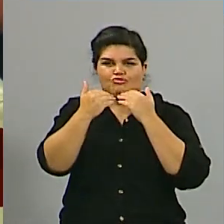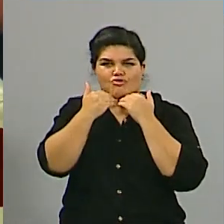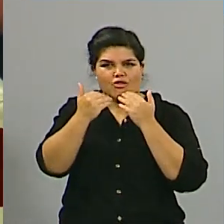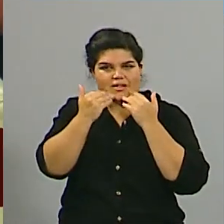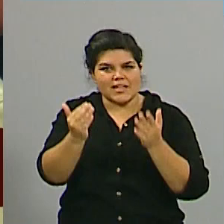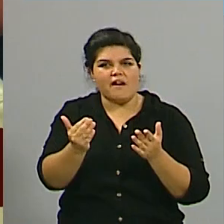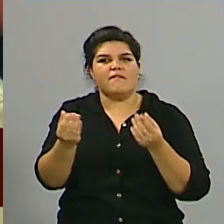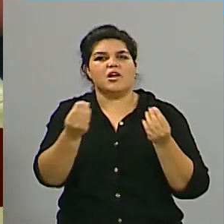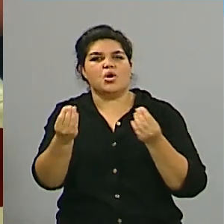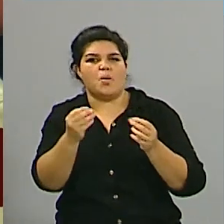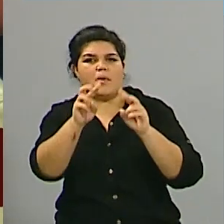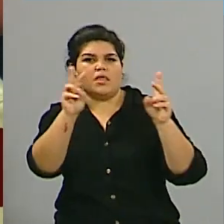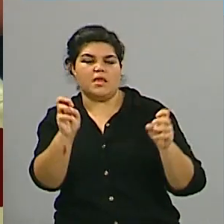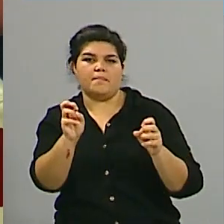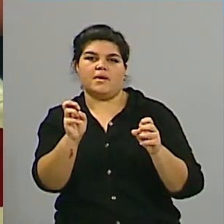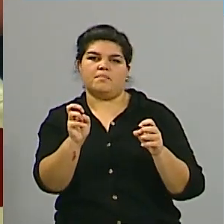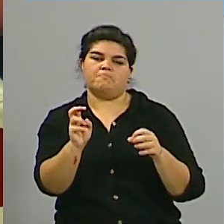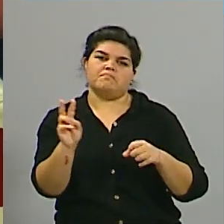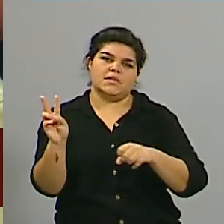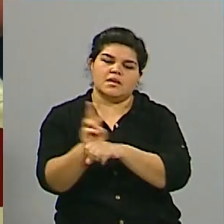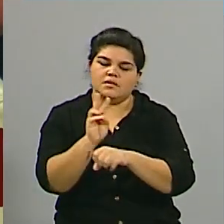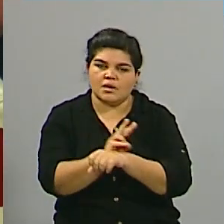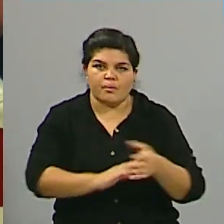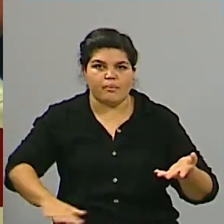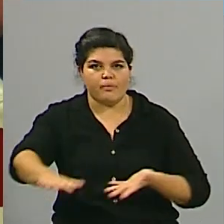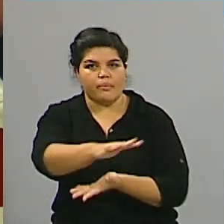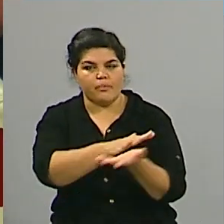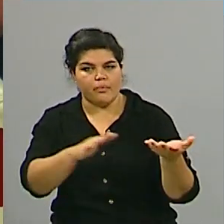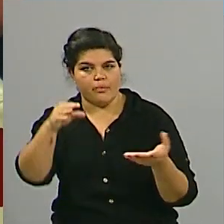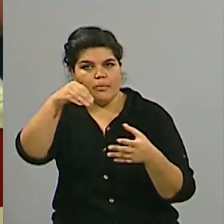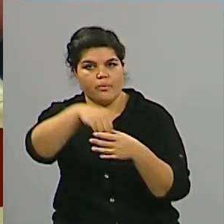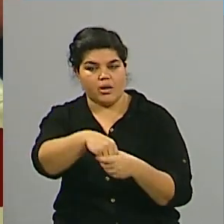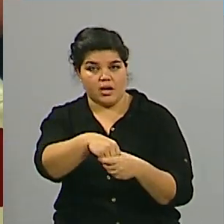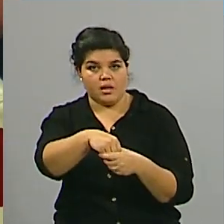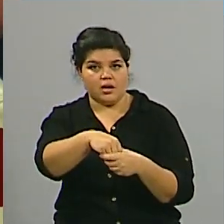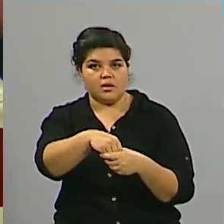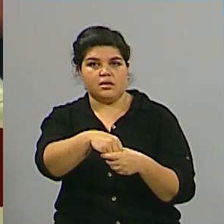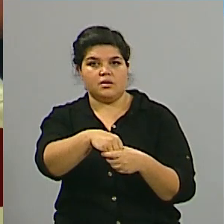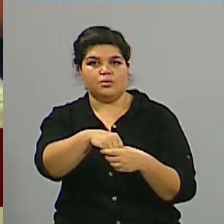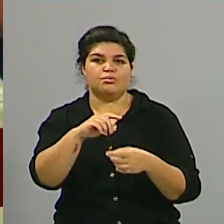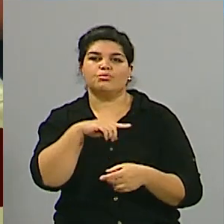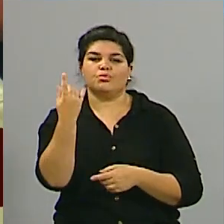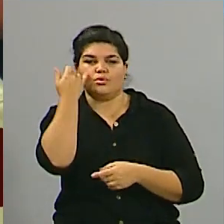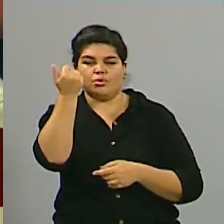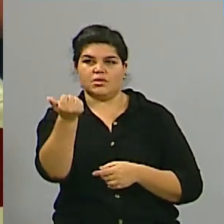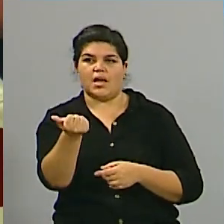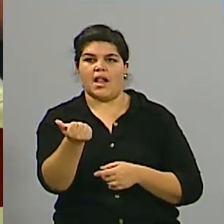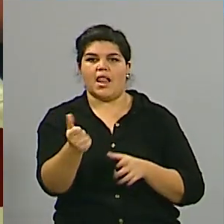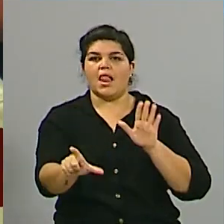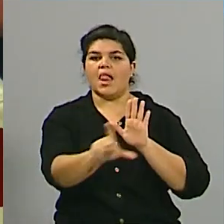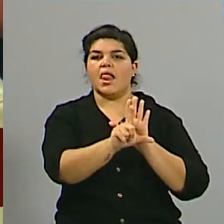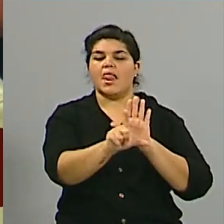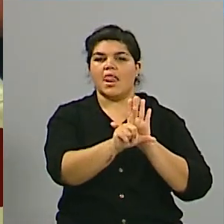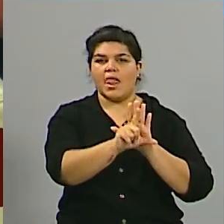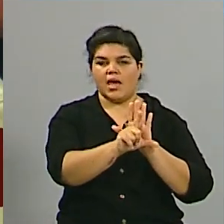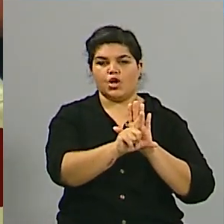la seguridad social, digamos, ¿no? Nosotros hemos tenido aumentos, digamos, modificamos una ley de movilidad jubilatoria,